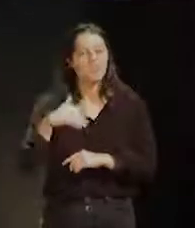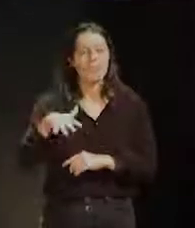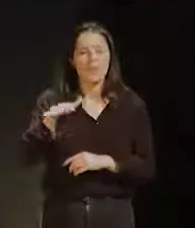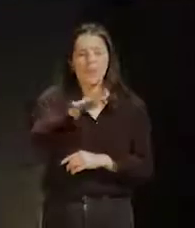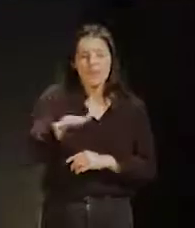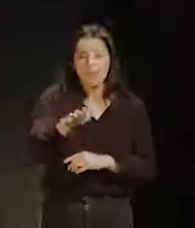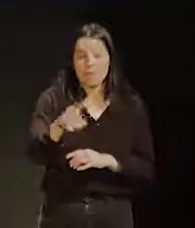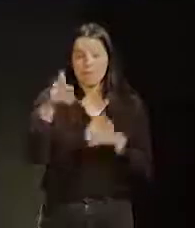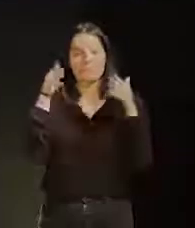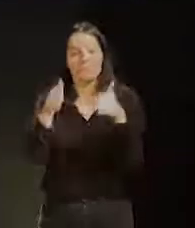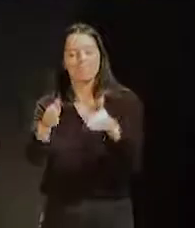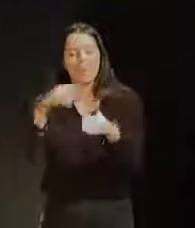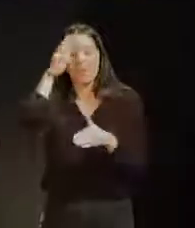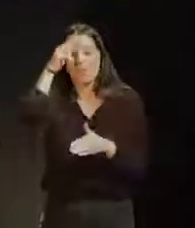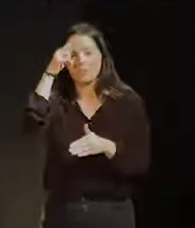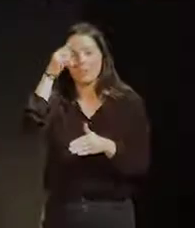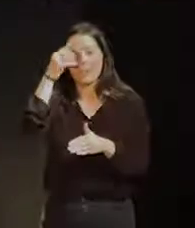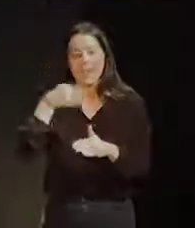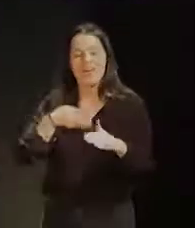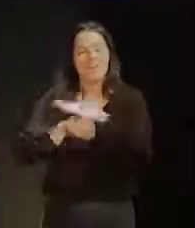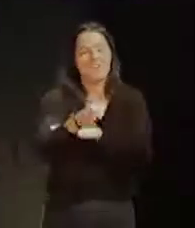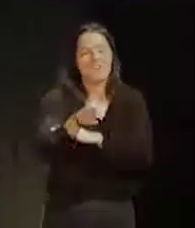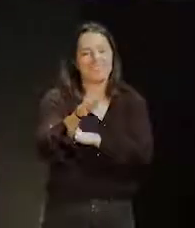la cultura no son